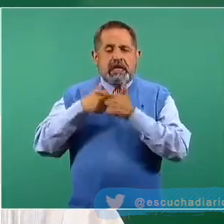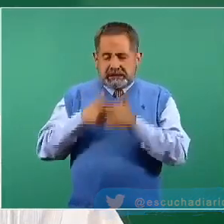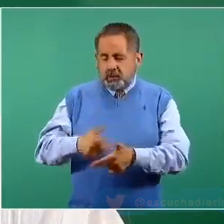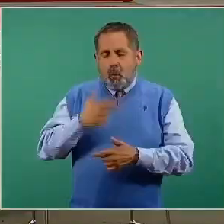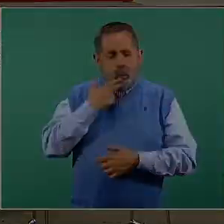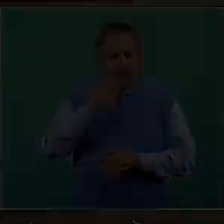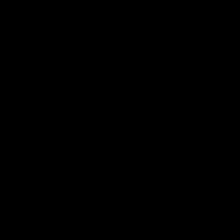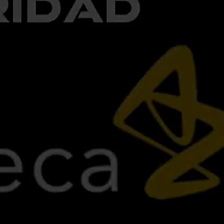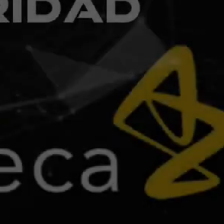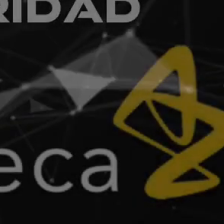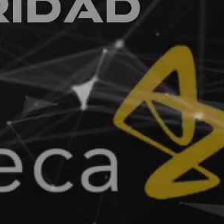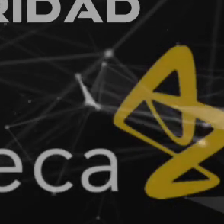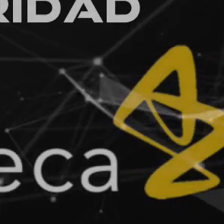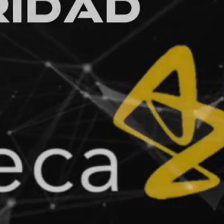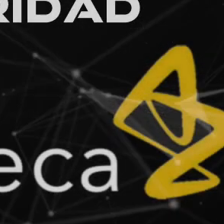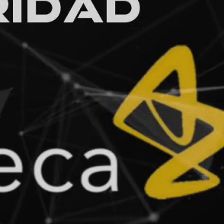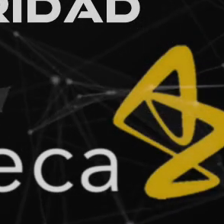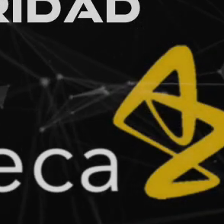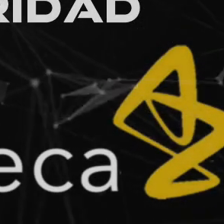utilizando.